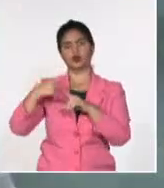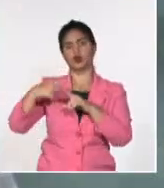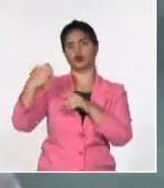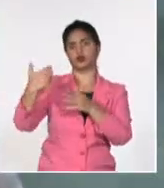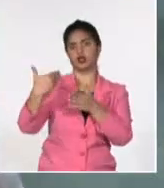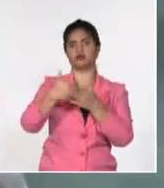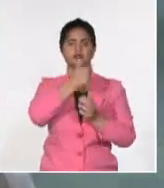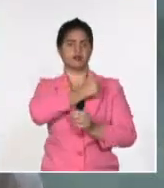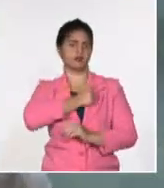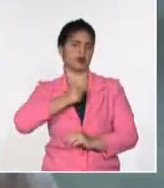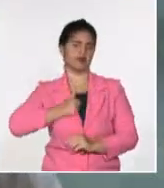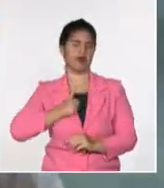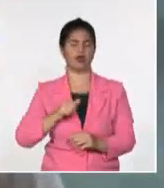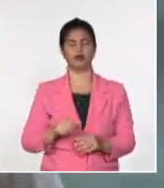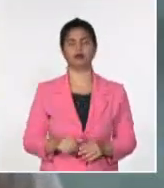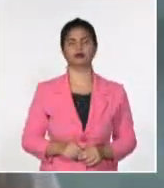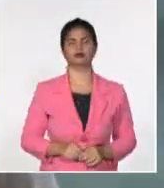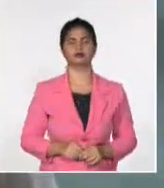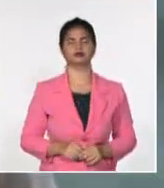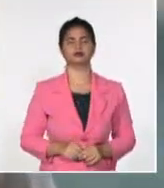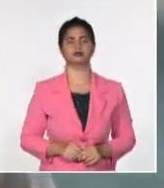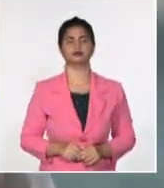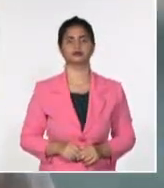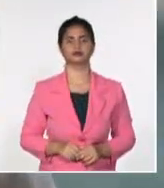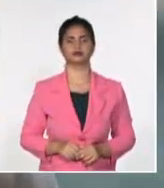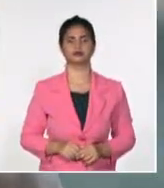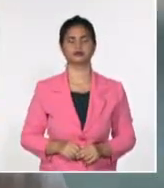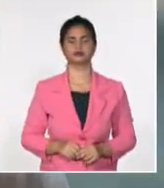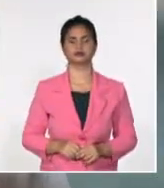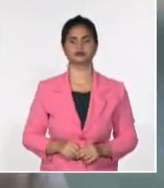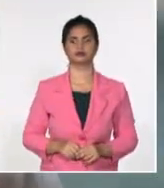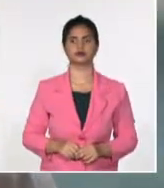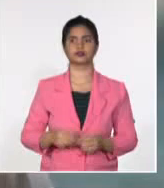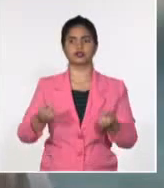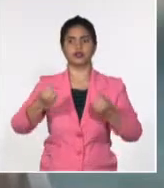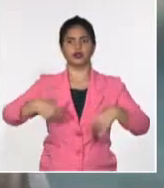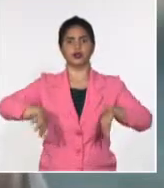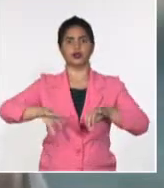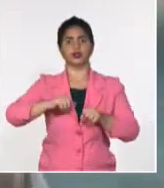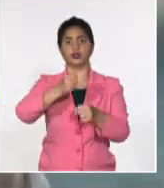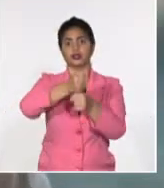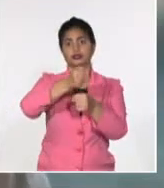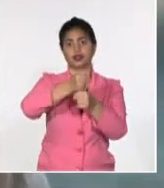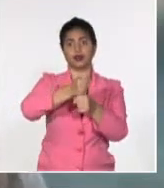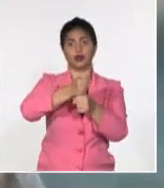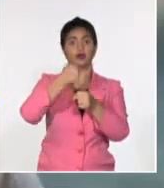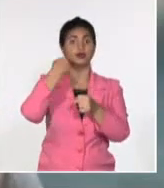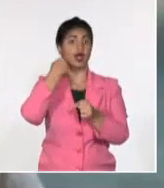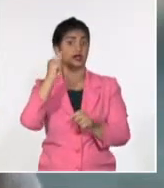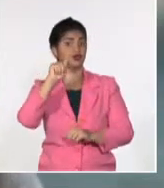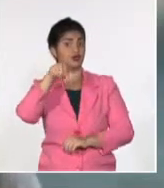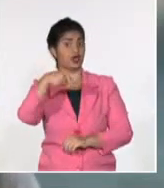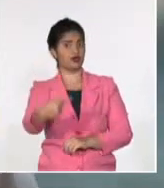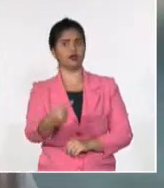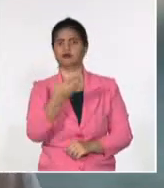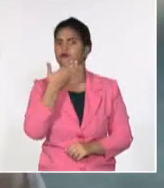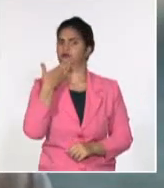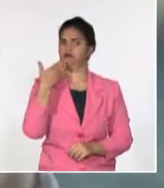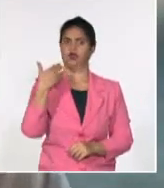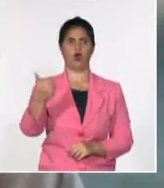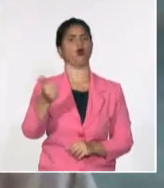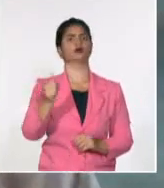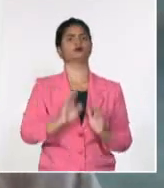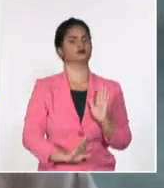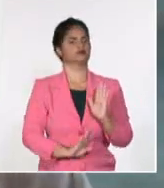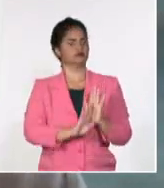Las condiciones de trabajo y las materiales del año 2024 ya están muy, muy mejor atendidas que como